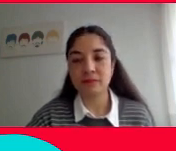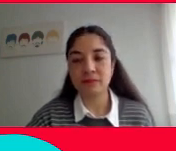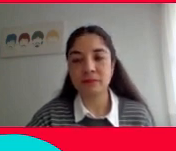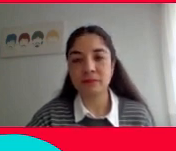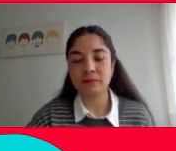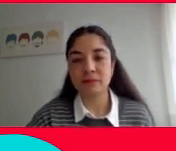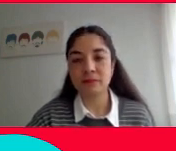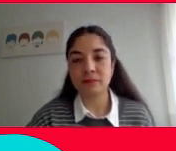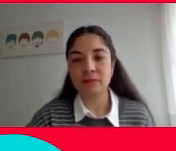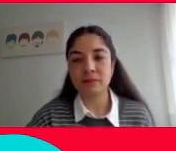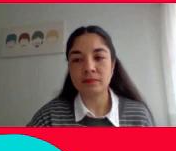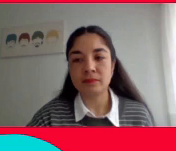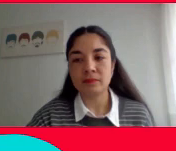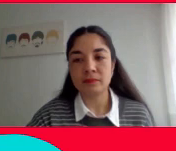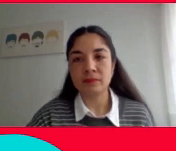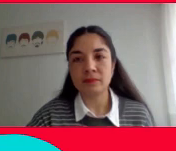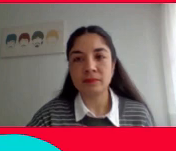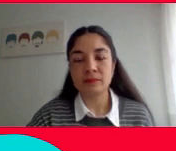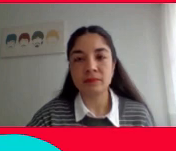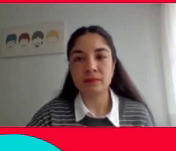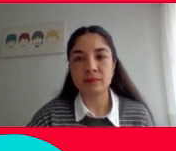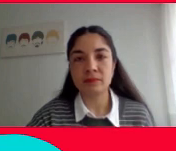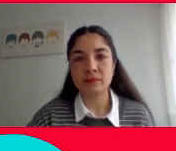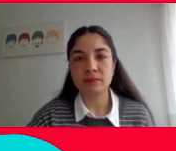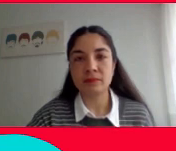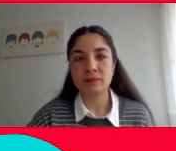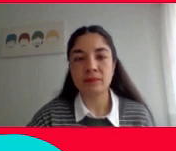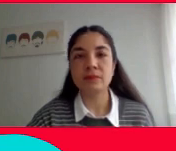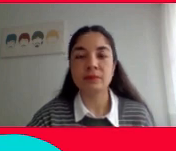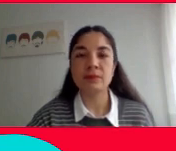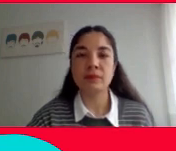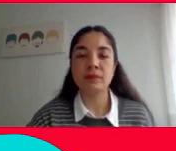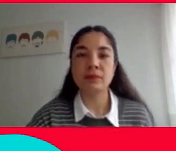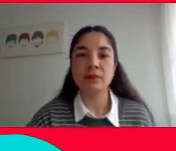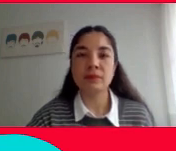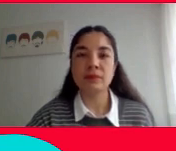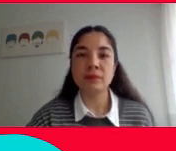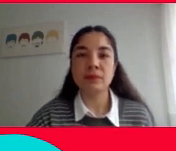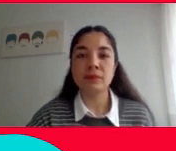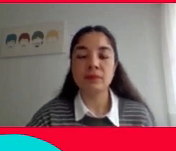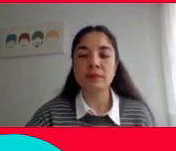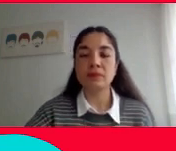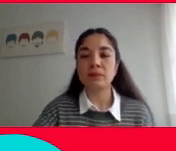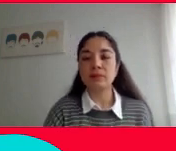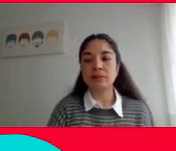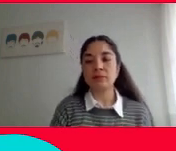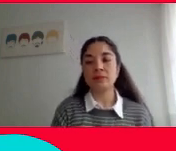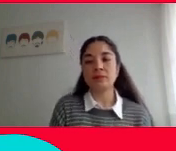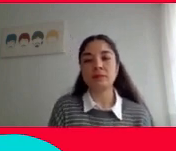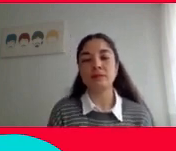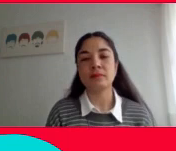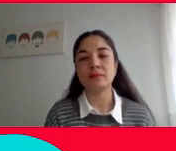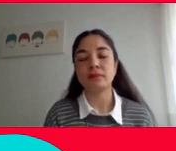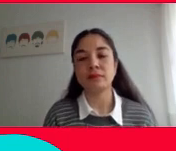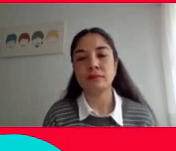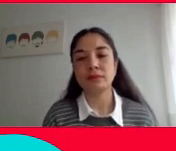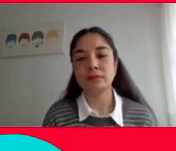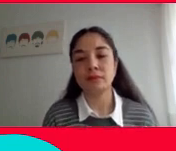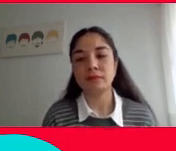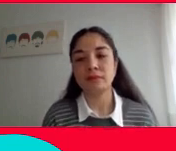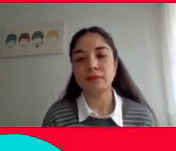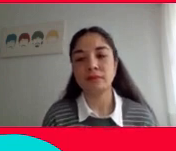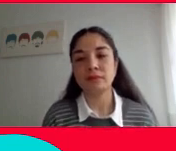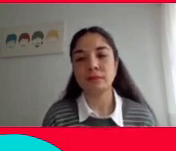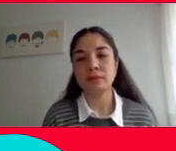podemos ver que los datos de los datos de secuencia de las últimas semanas que están, los datos abiertos, que son